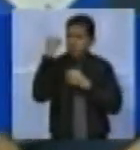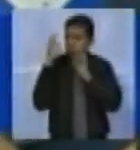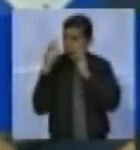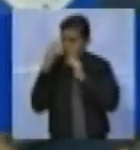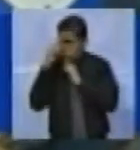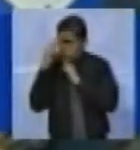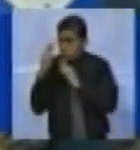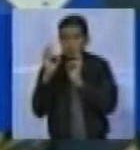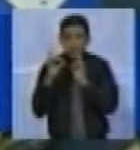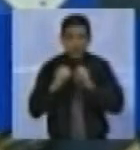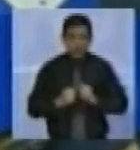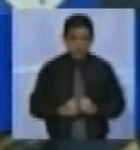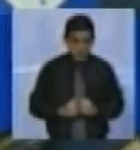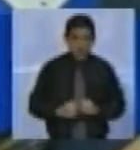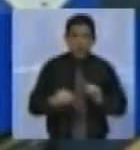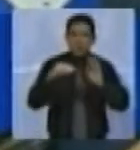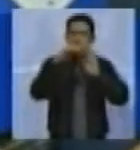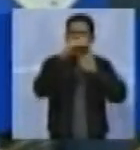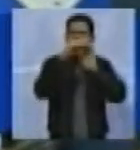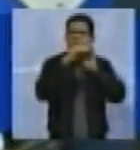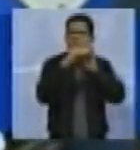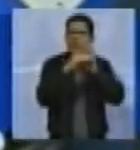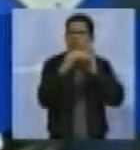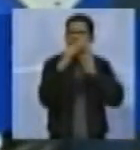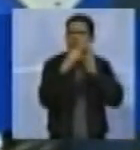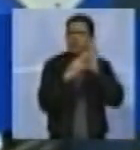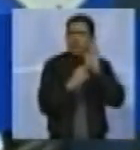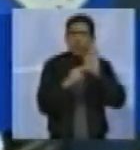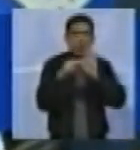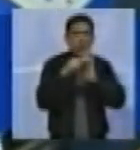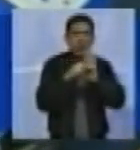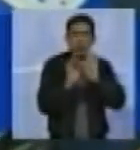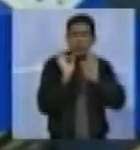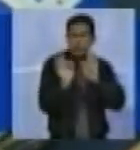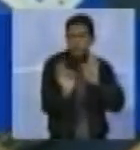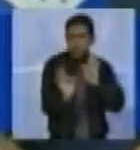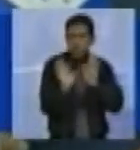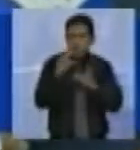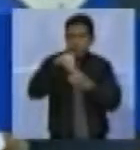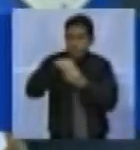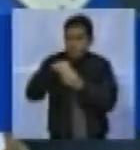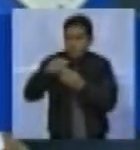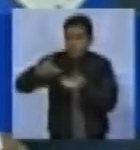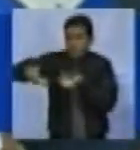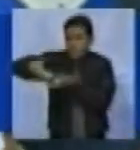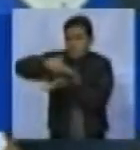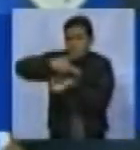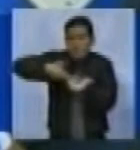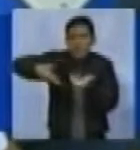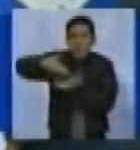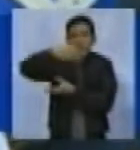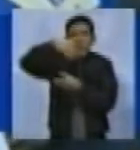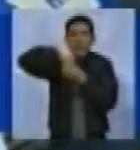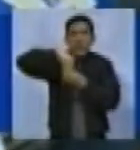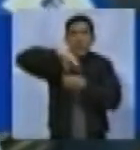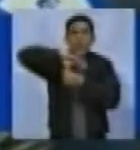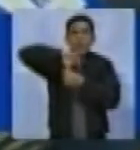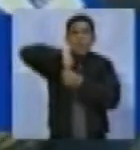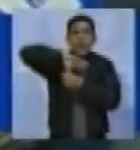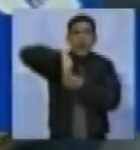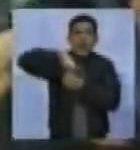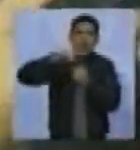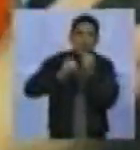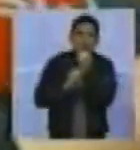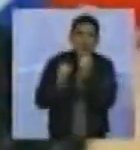más bien de lo que trata es de un cuerpo normativo que regula la convivencia dentro de la sede de la misión